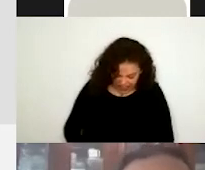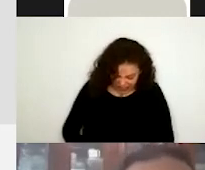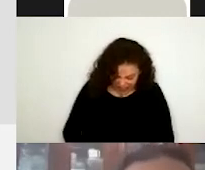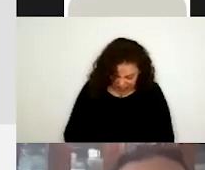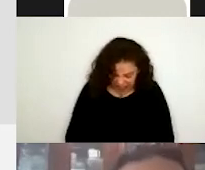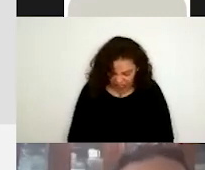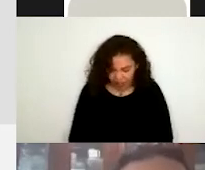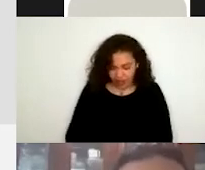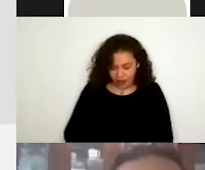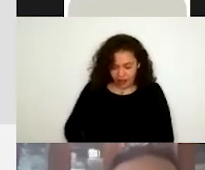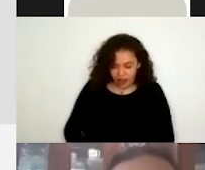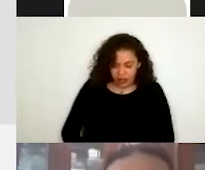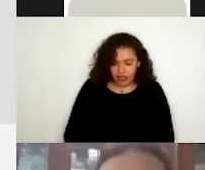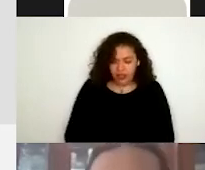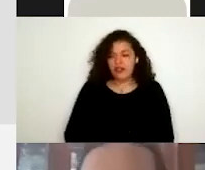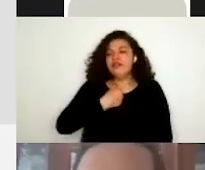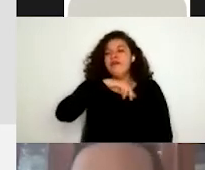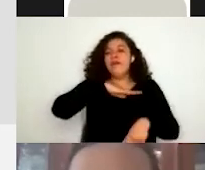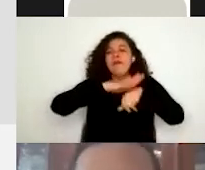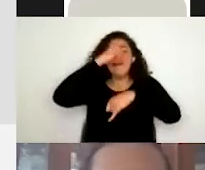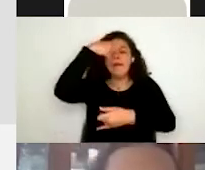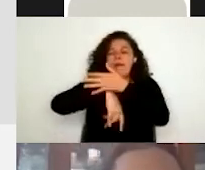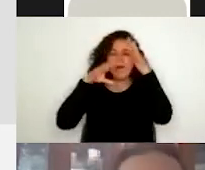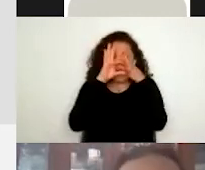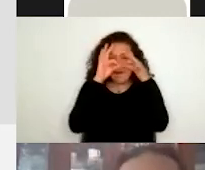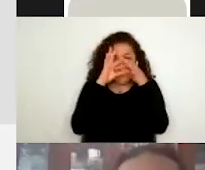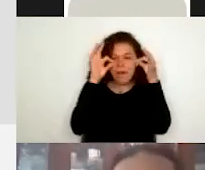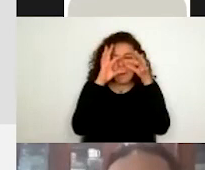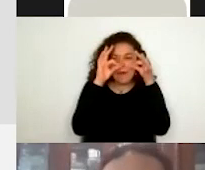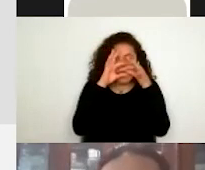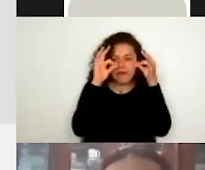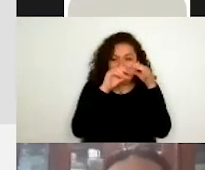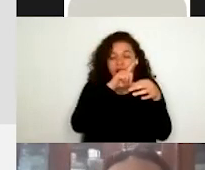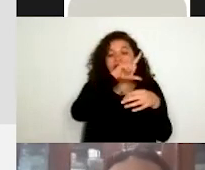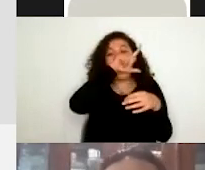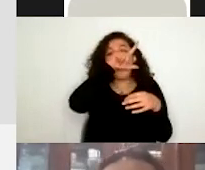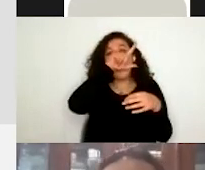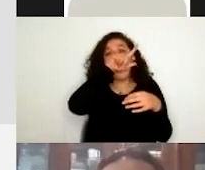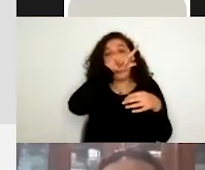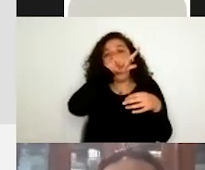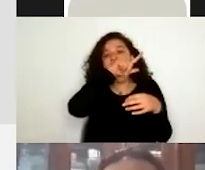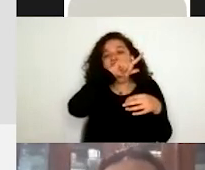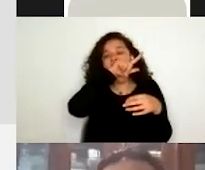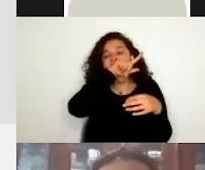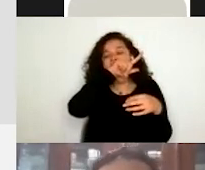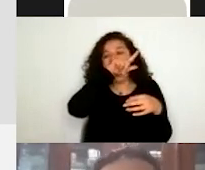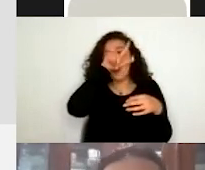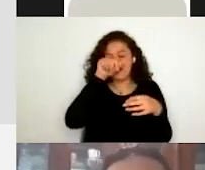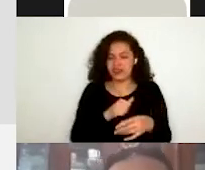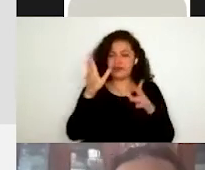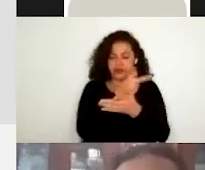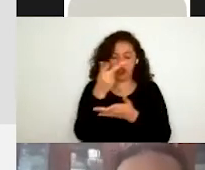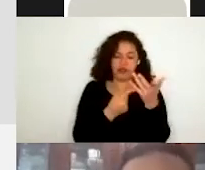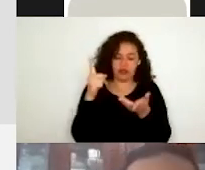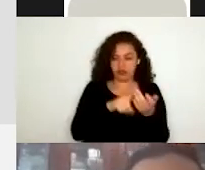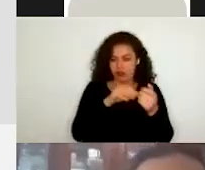Vamos a verlos detalladamente y después vamos a ver cómo se vería en un programa interno de protección